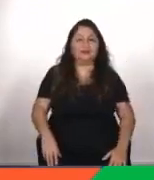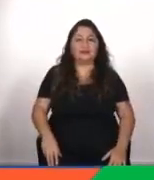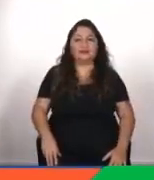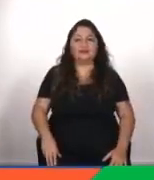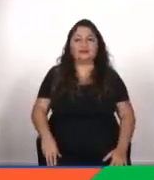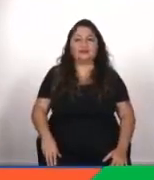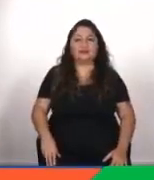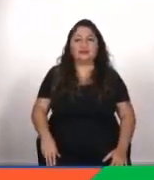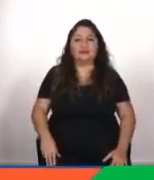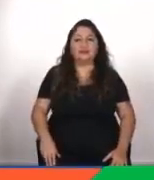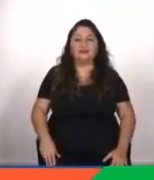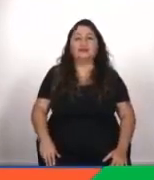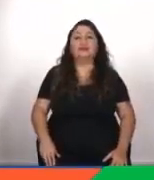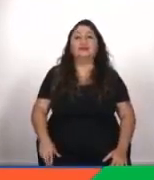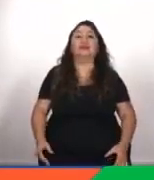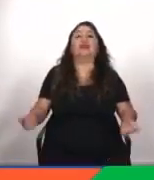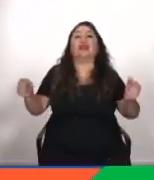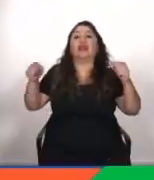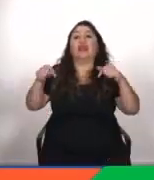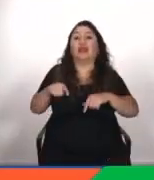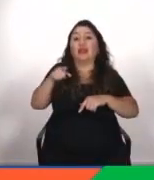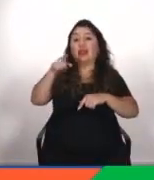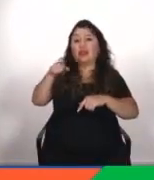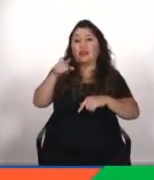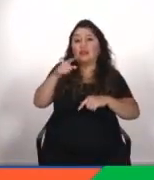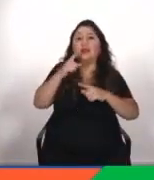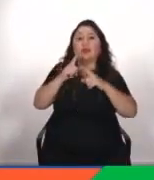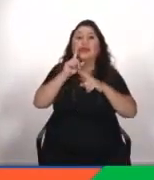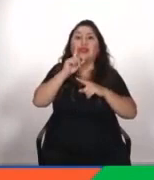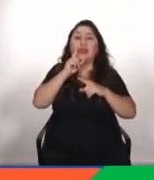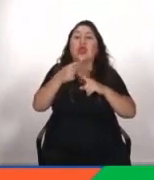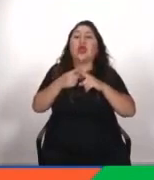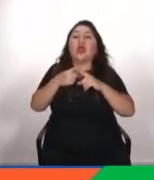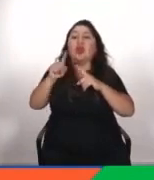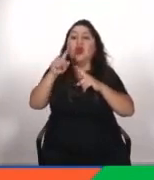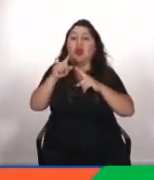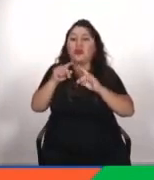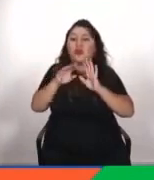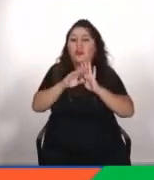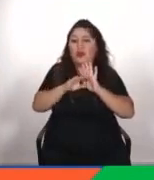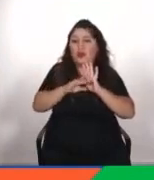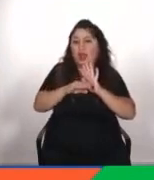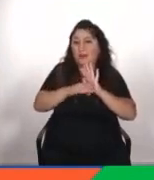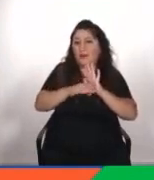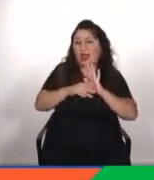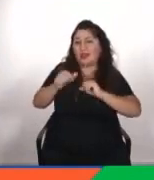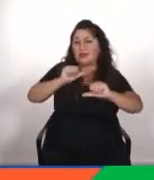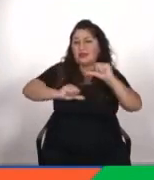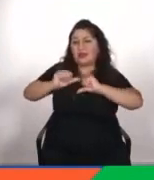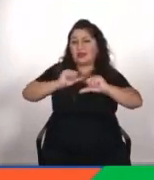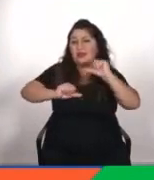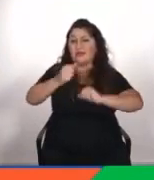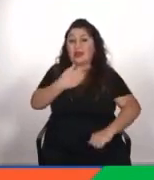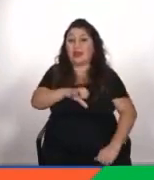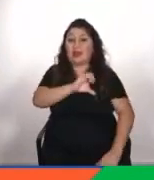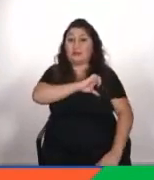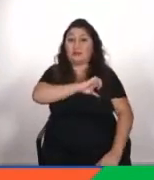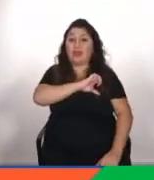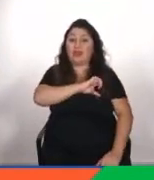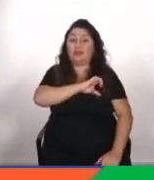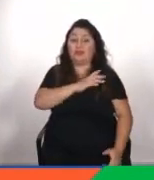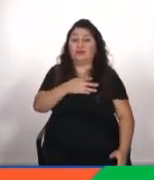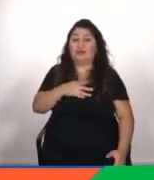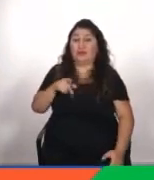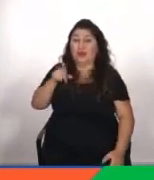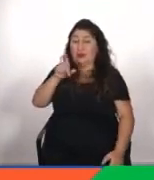a llegar a conducir Órbita Laica, un destacado programa de divulgación científica allá en España. Bueno, mencionabas también, hiciste una charla TED, o sea, tienes